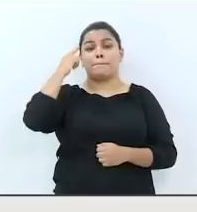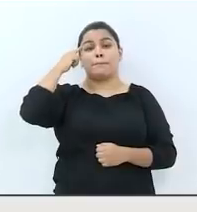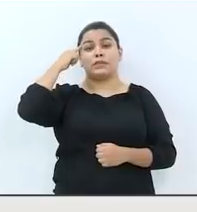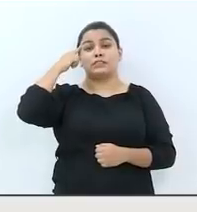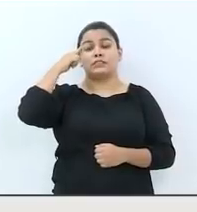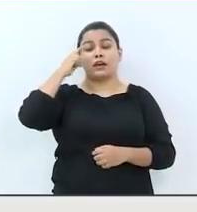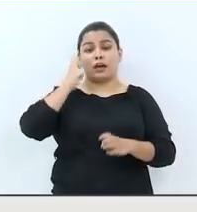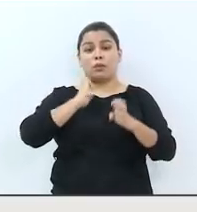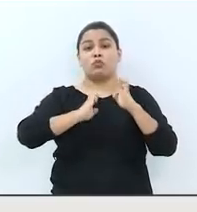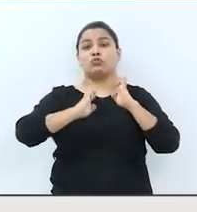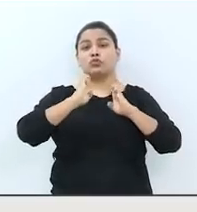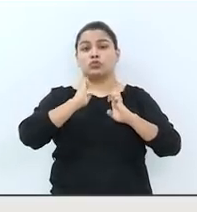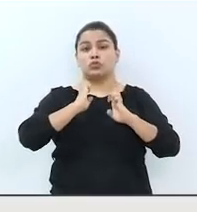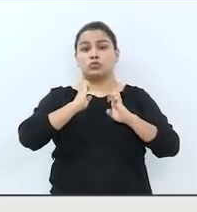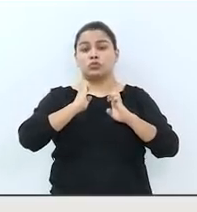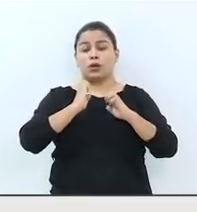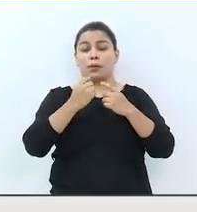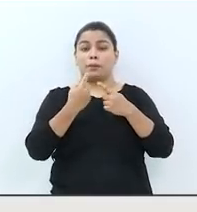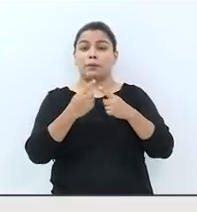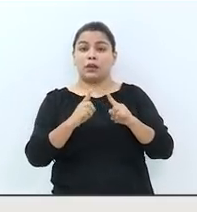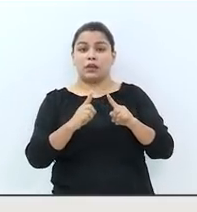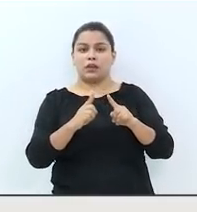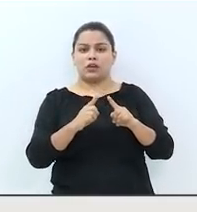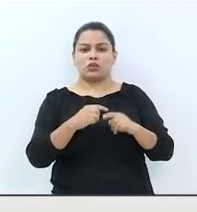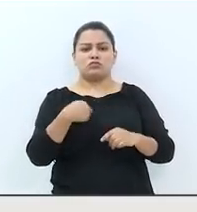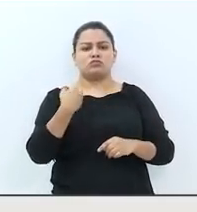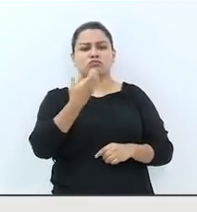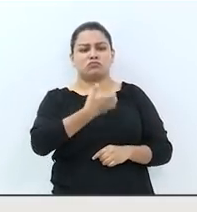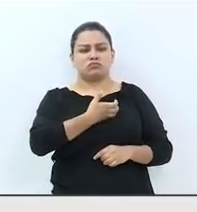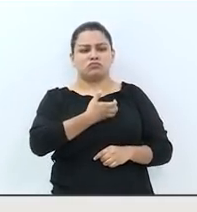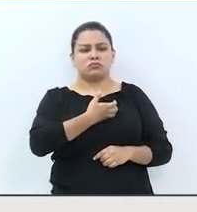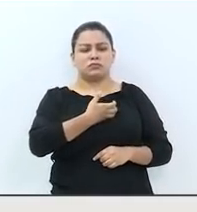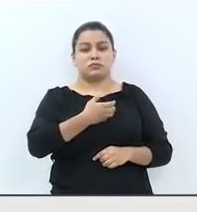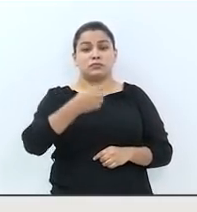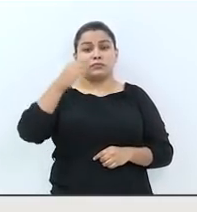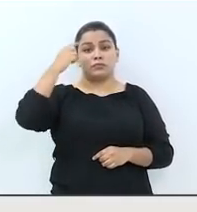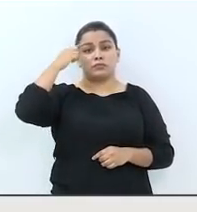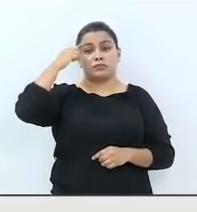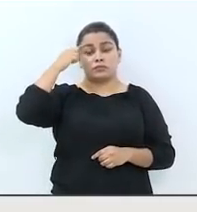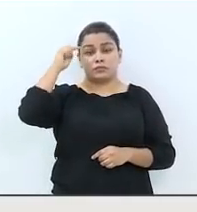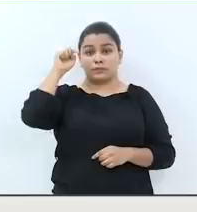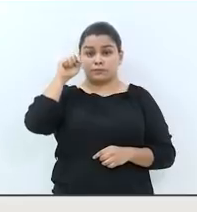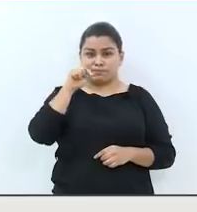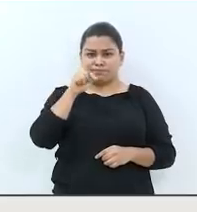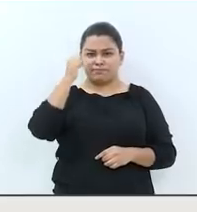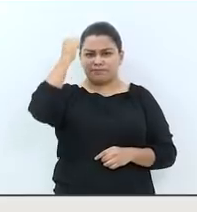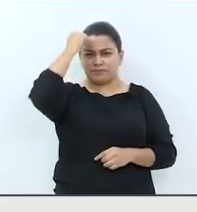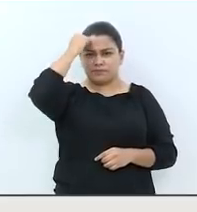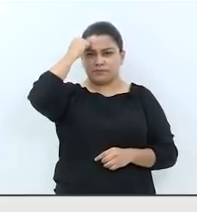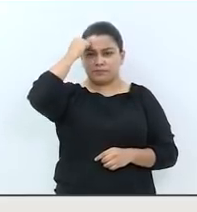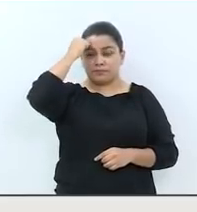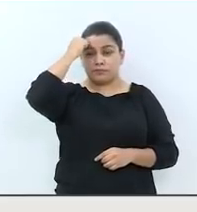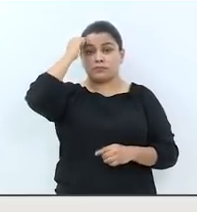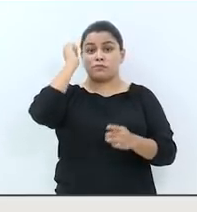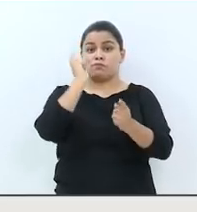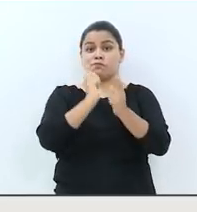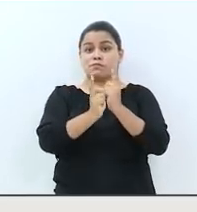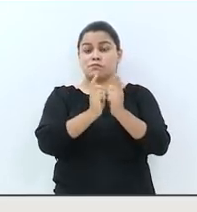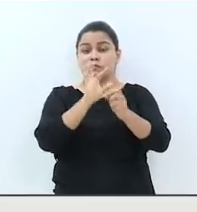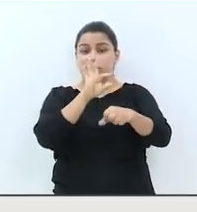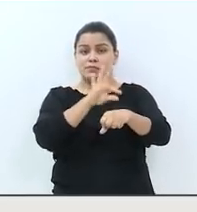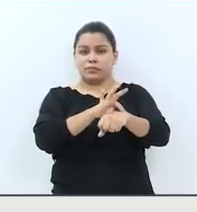las emociones y sobre todo sin considerar o conectar estos aprendizajes con experiencias. No sé,